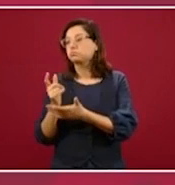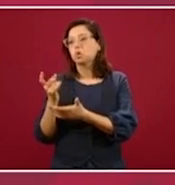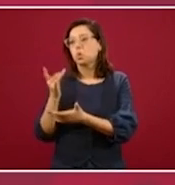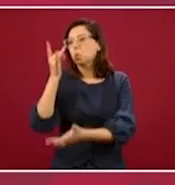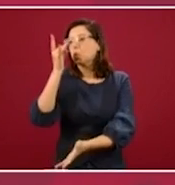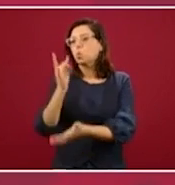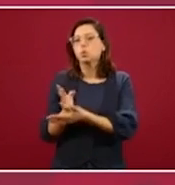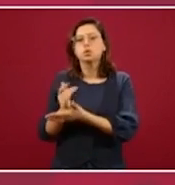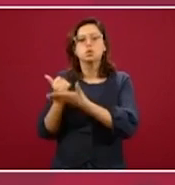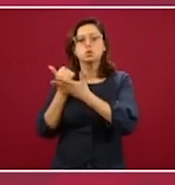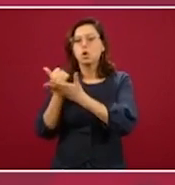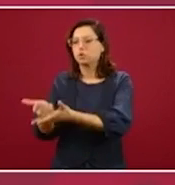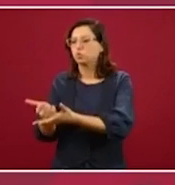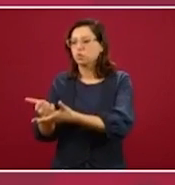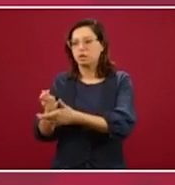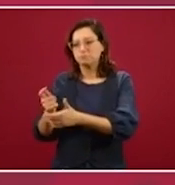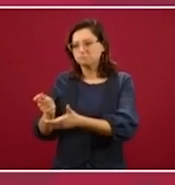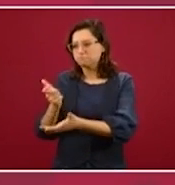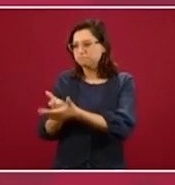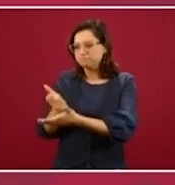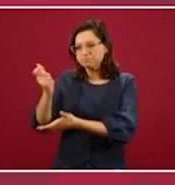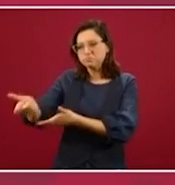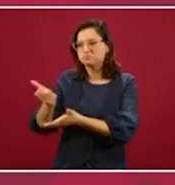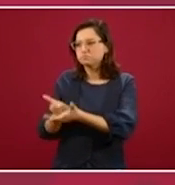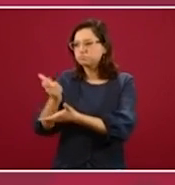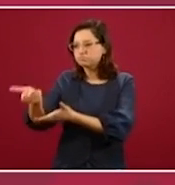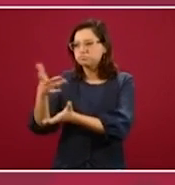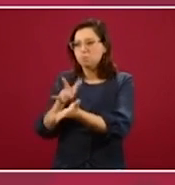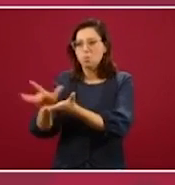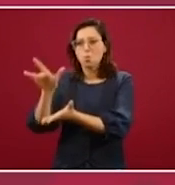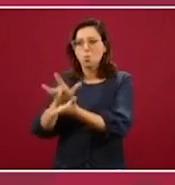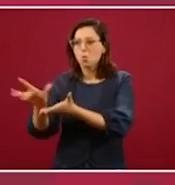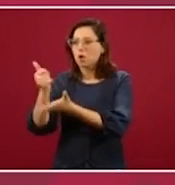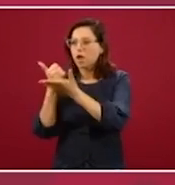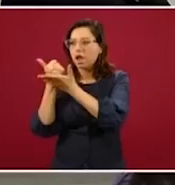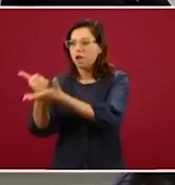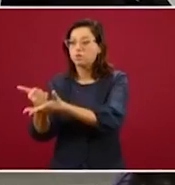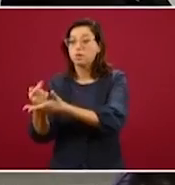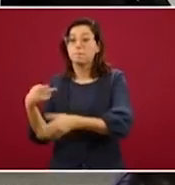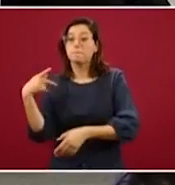ayudas directas, apoyos directos, pero esto es